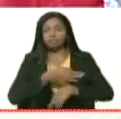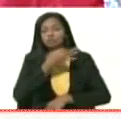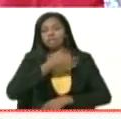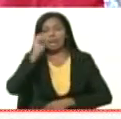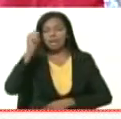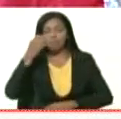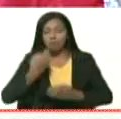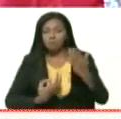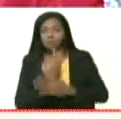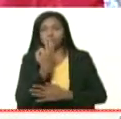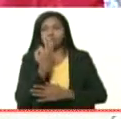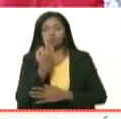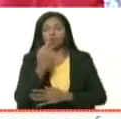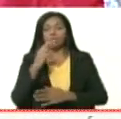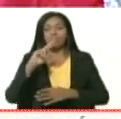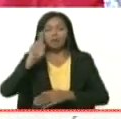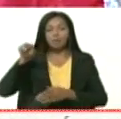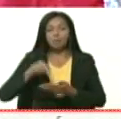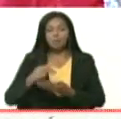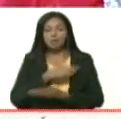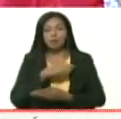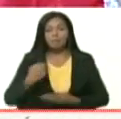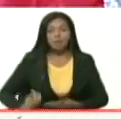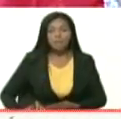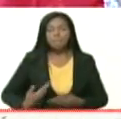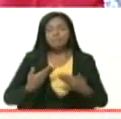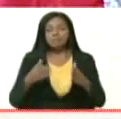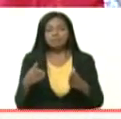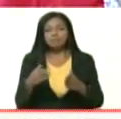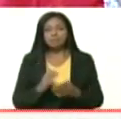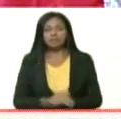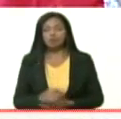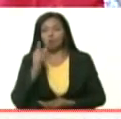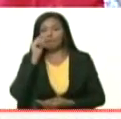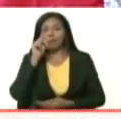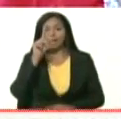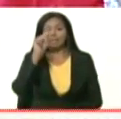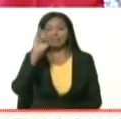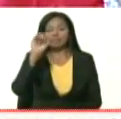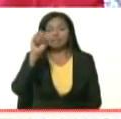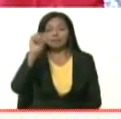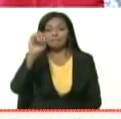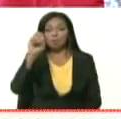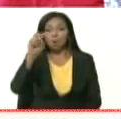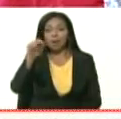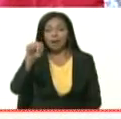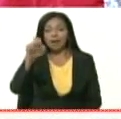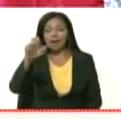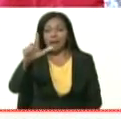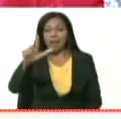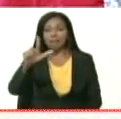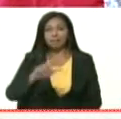en la fundación de la República Popular China por el gran timonel Mao Zedong.